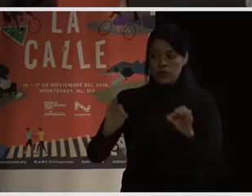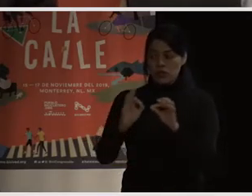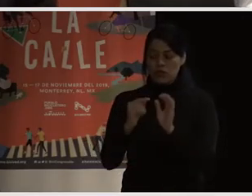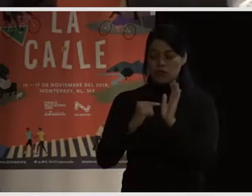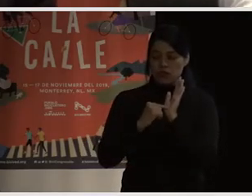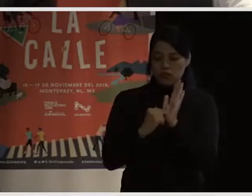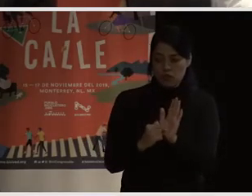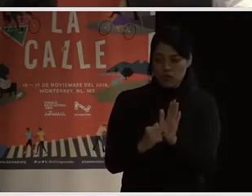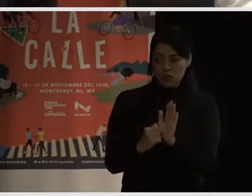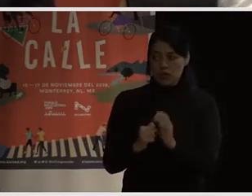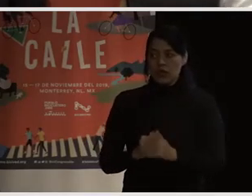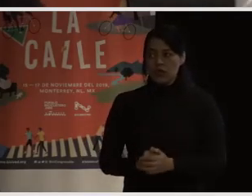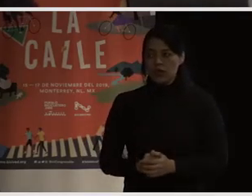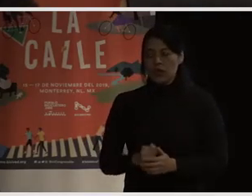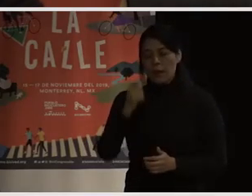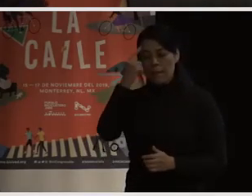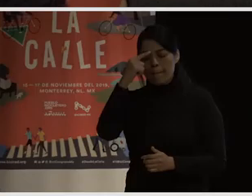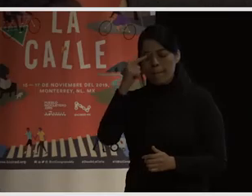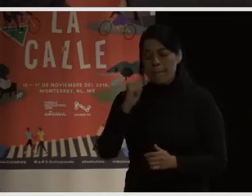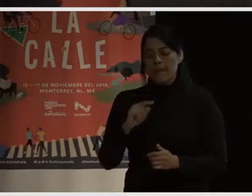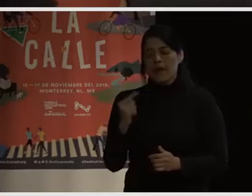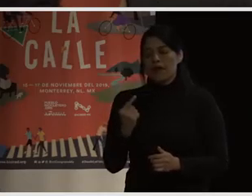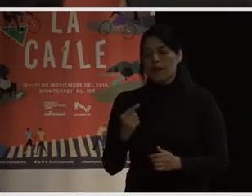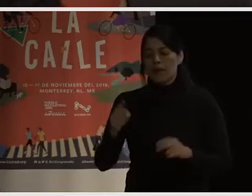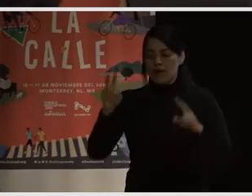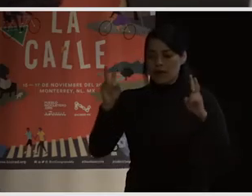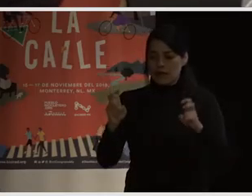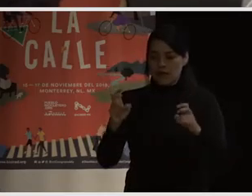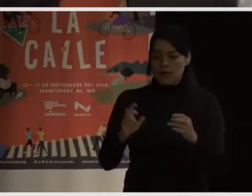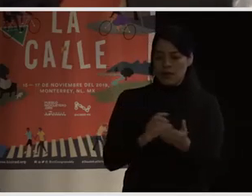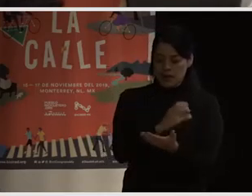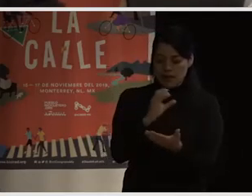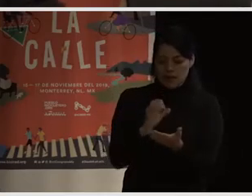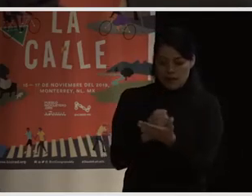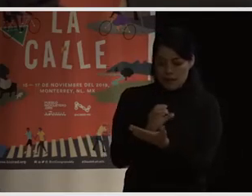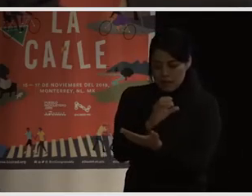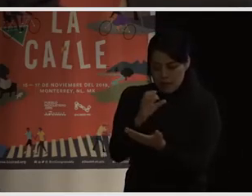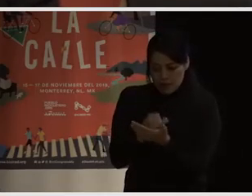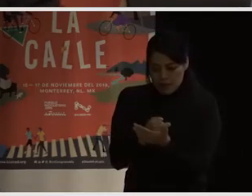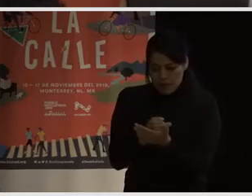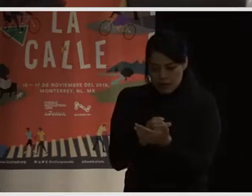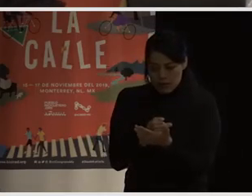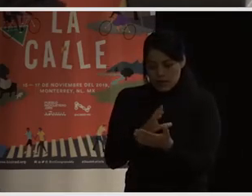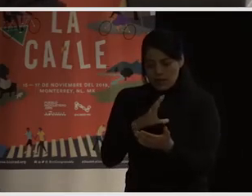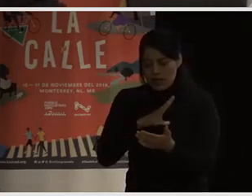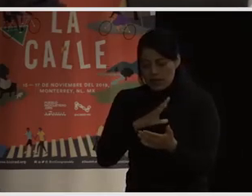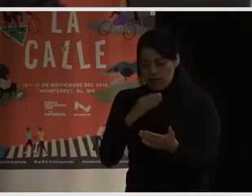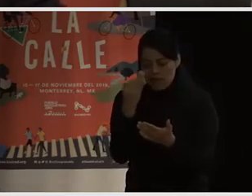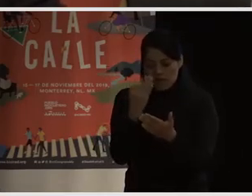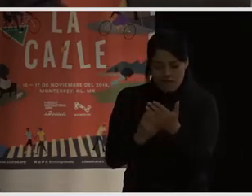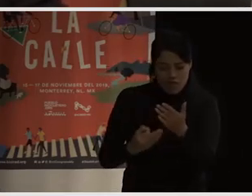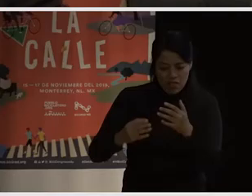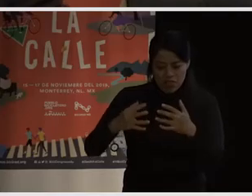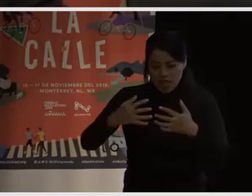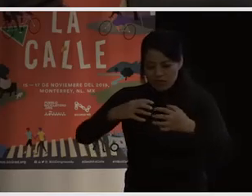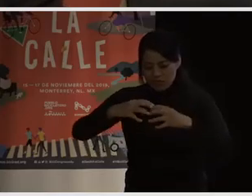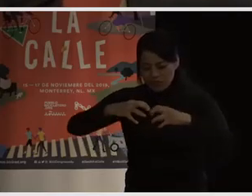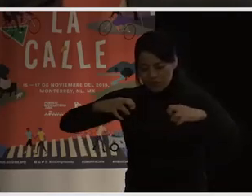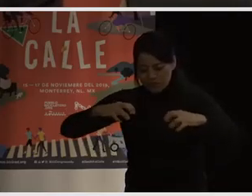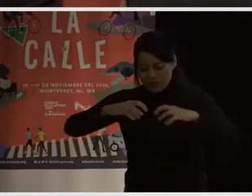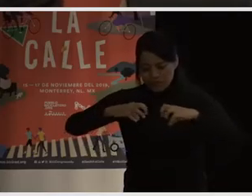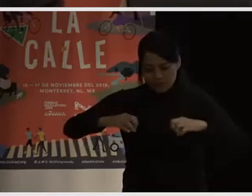porque para el tema de las zonas metropolitanas además se rompe una inercia que se venía desarrollando a lo largo de muchos